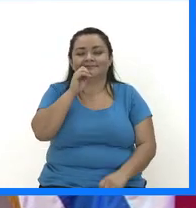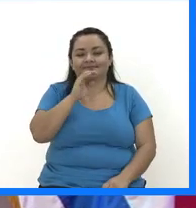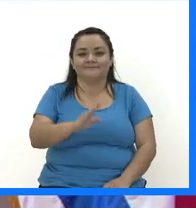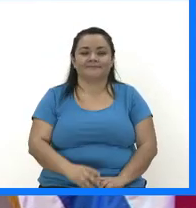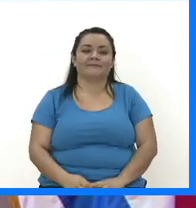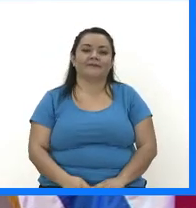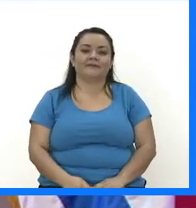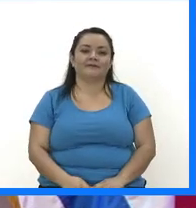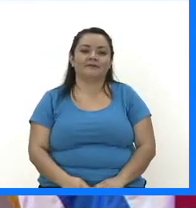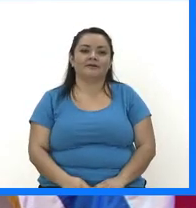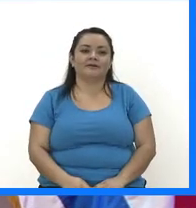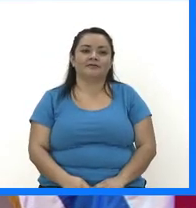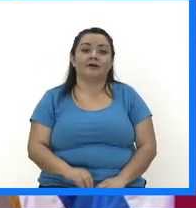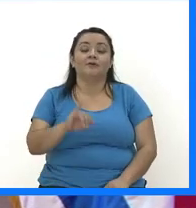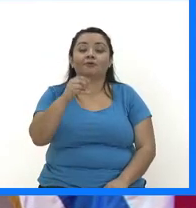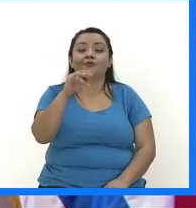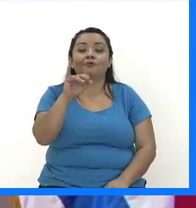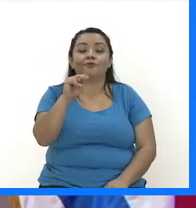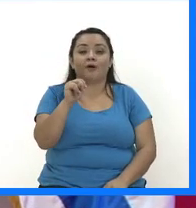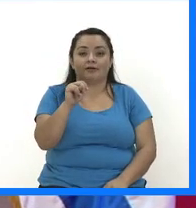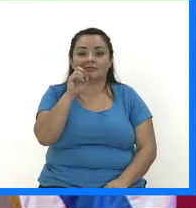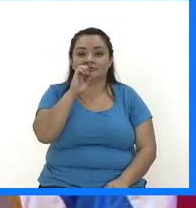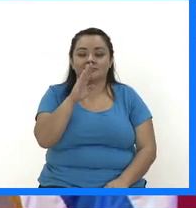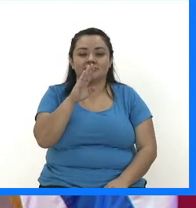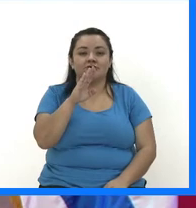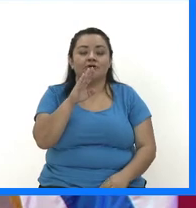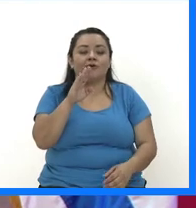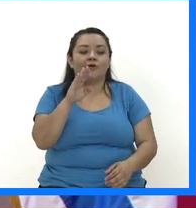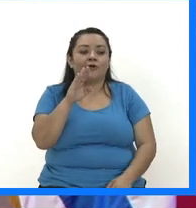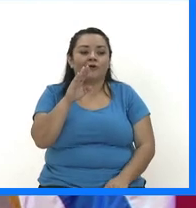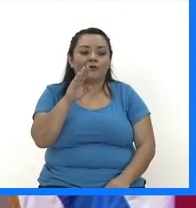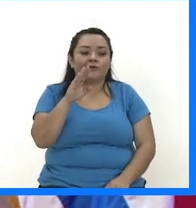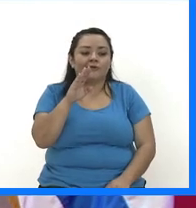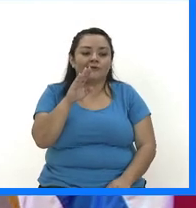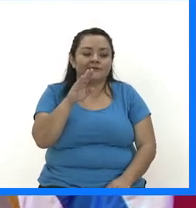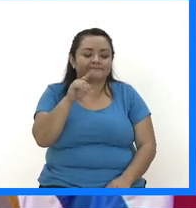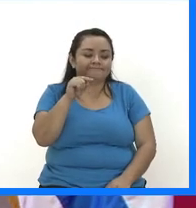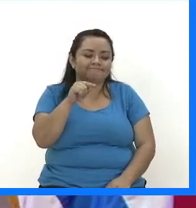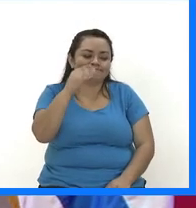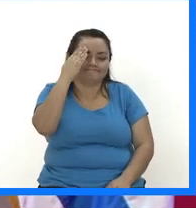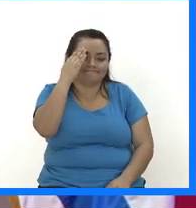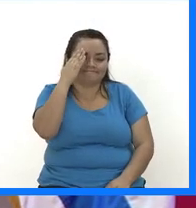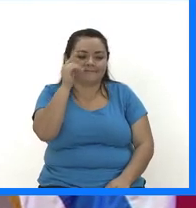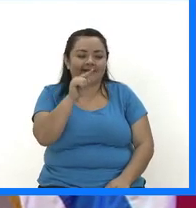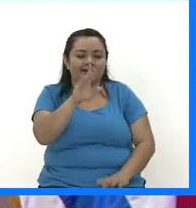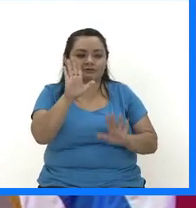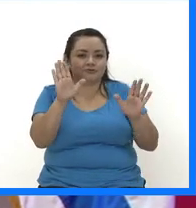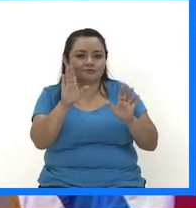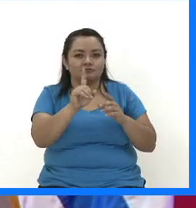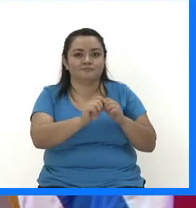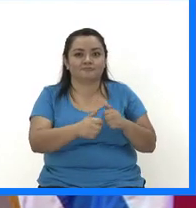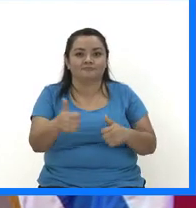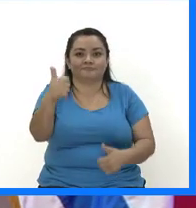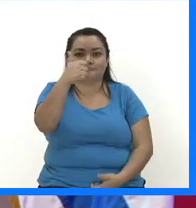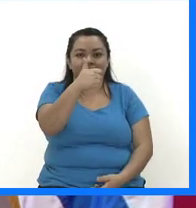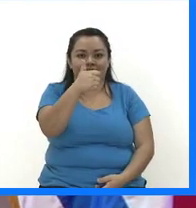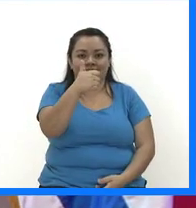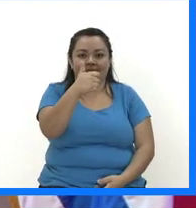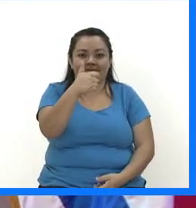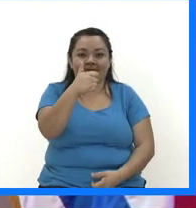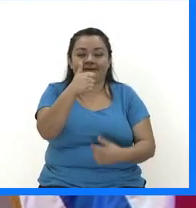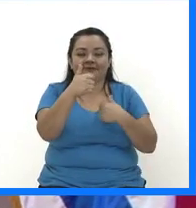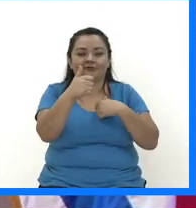que yo mengüe para que él crezca cuáles son los espinos el orgullo la arrogancia